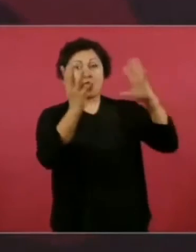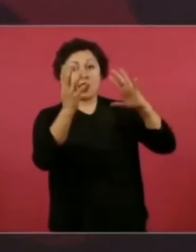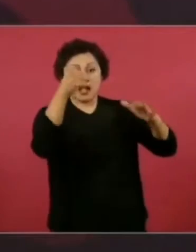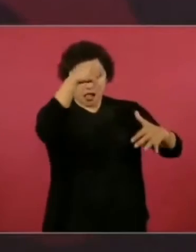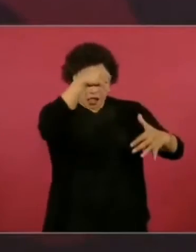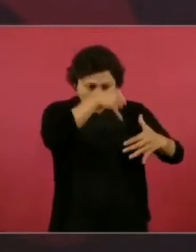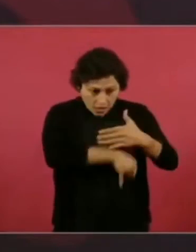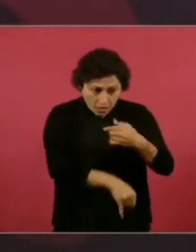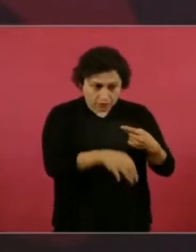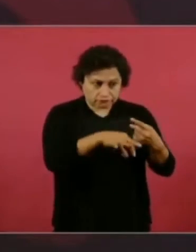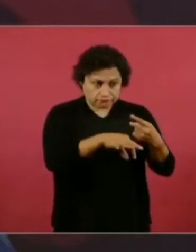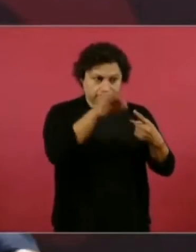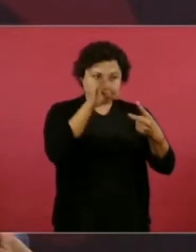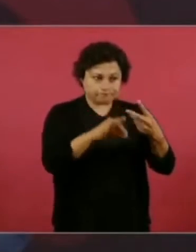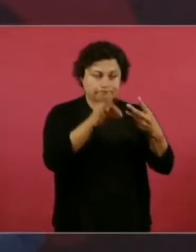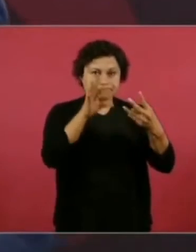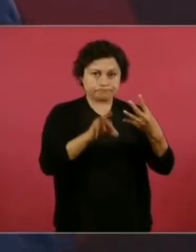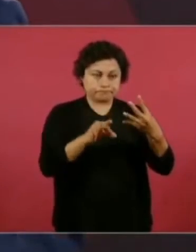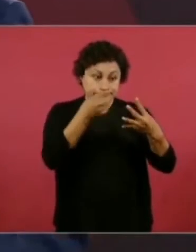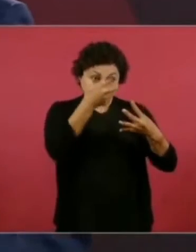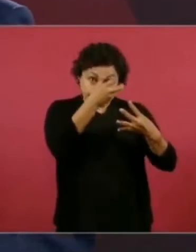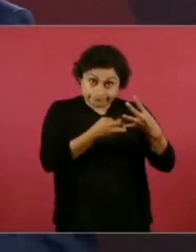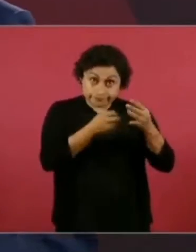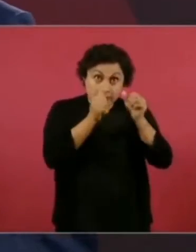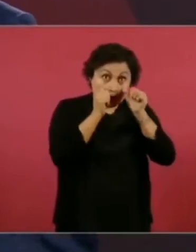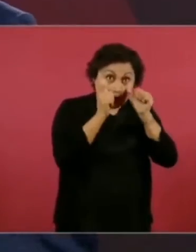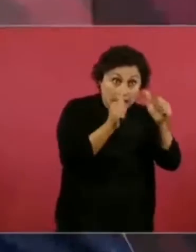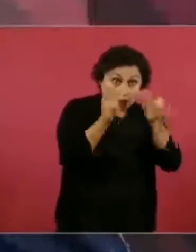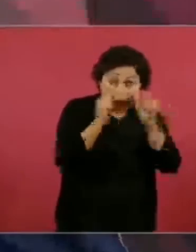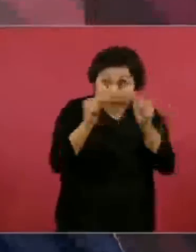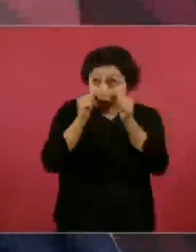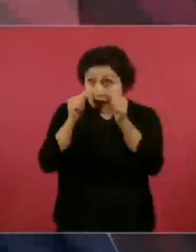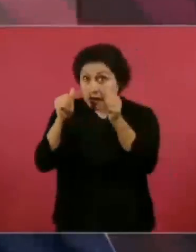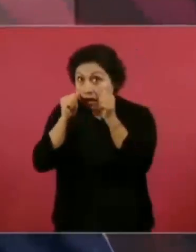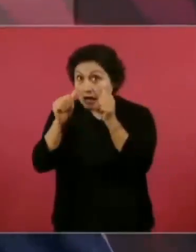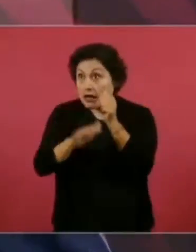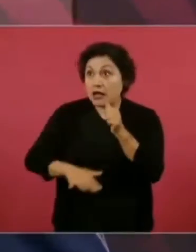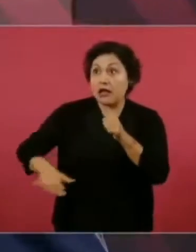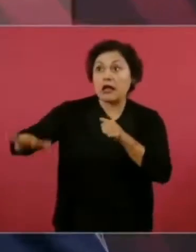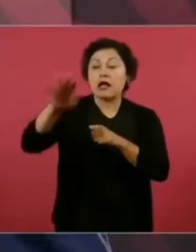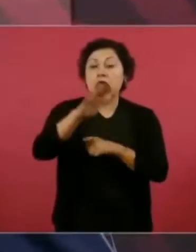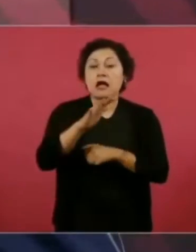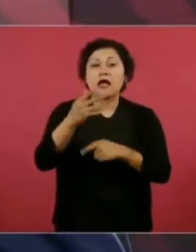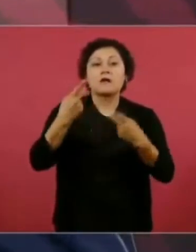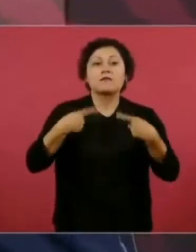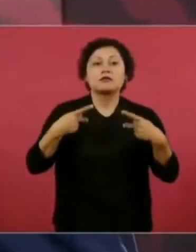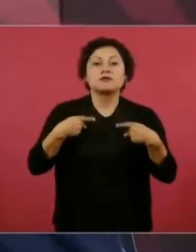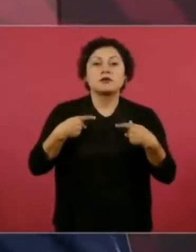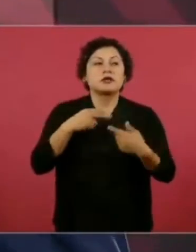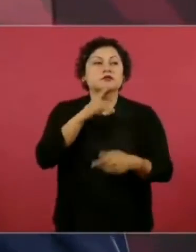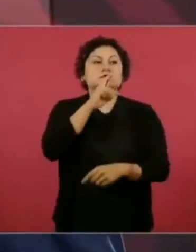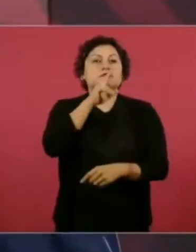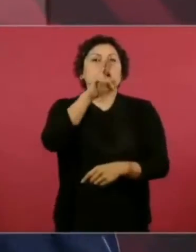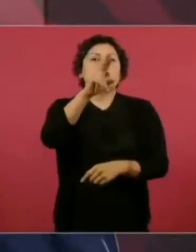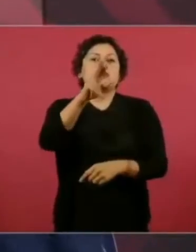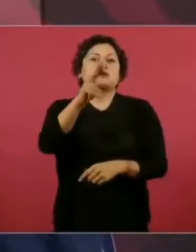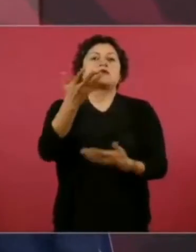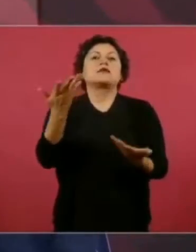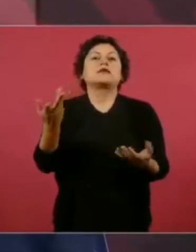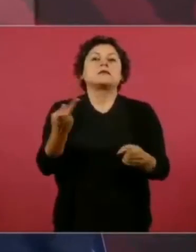ayuda a enfrentar el problema de la inseguridad y de la violencia. Y luego